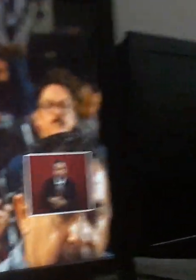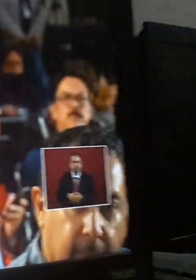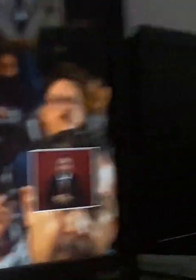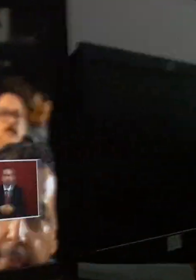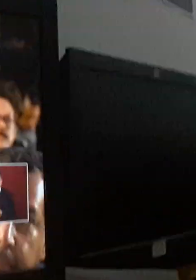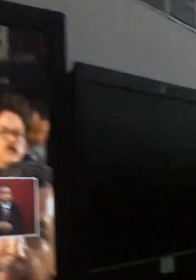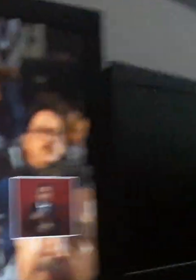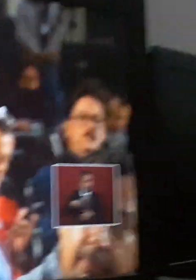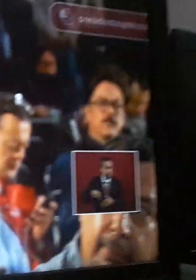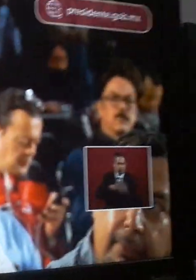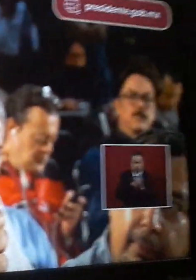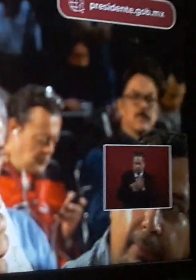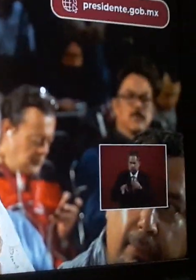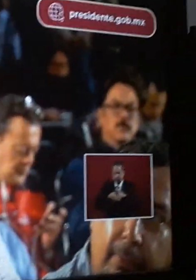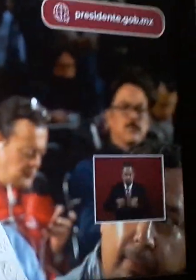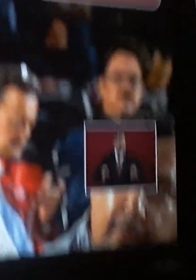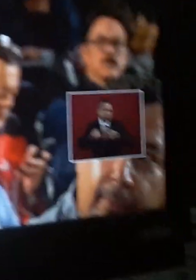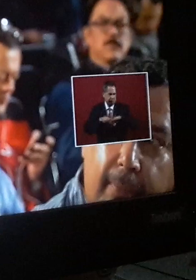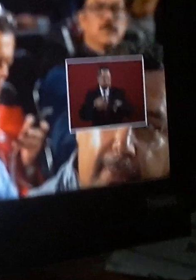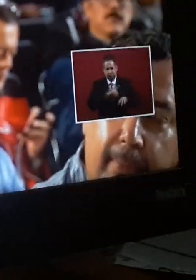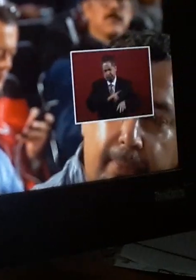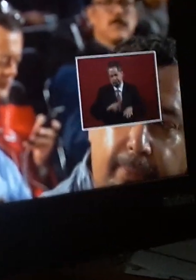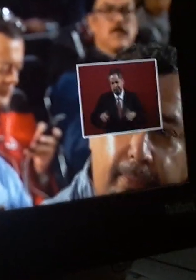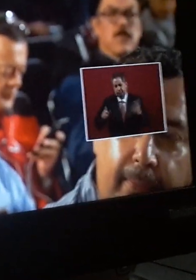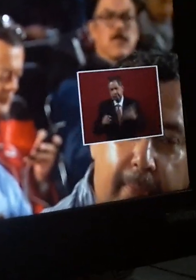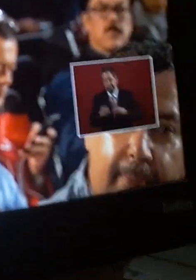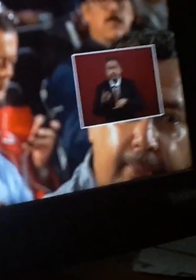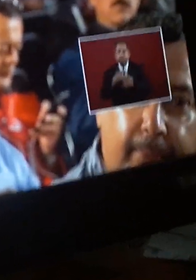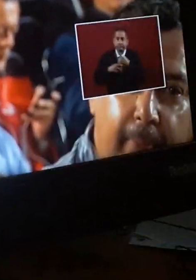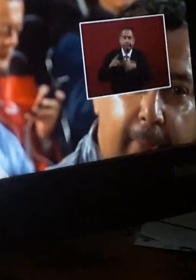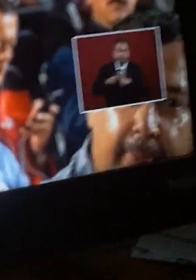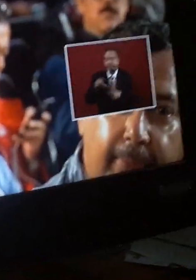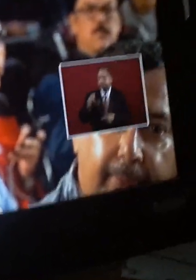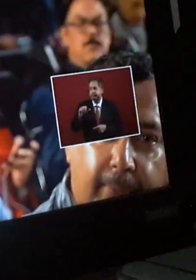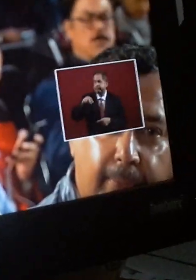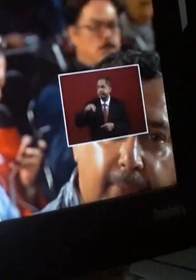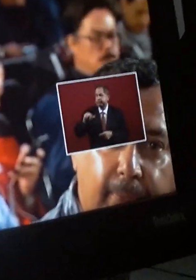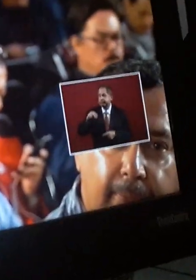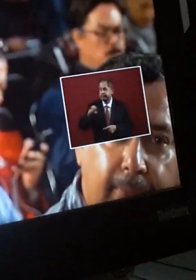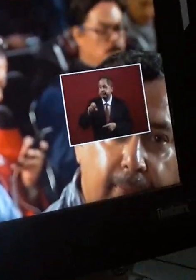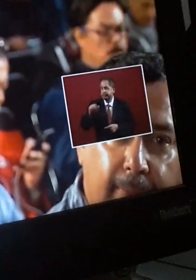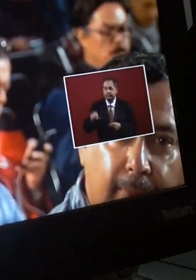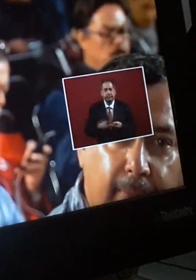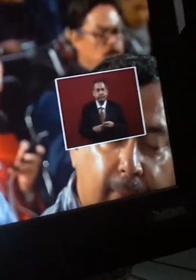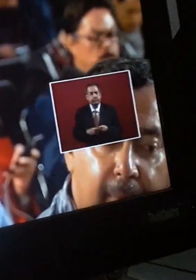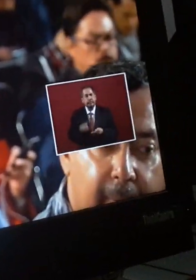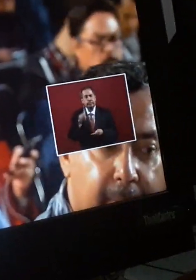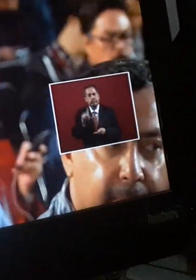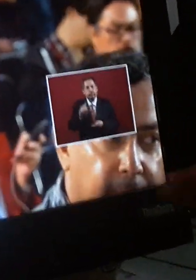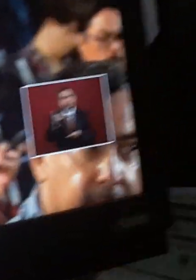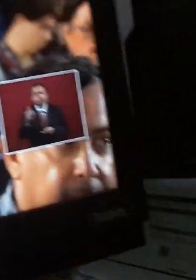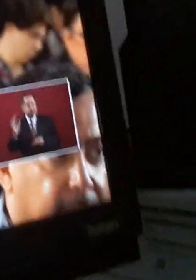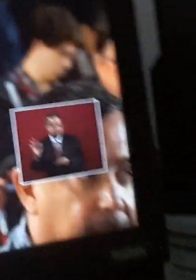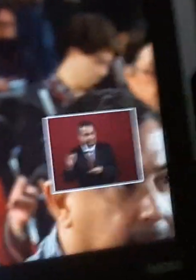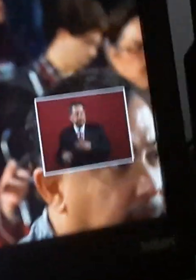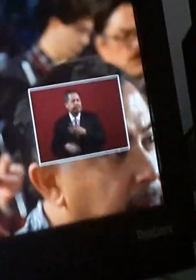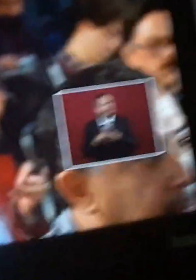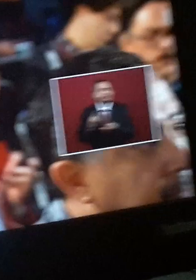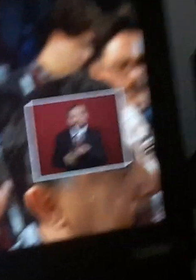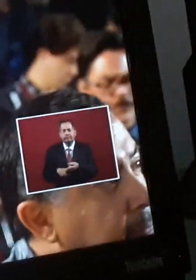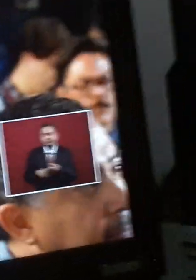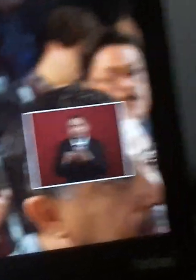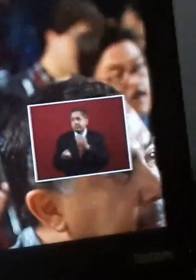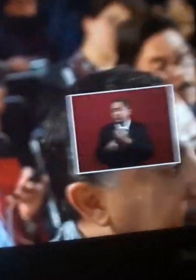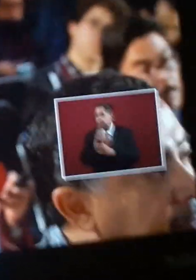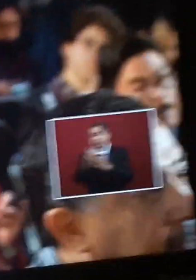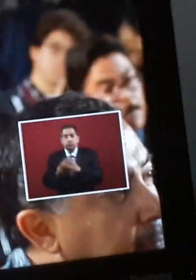medio hemos publicado cuestiones, han venido aquí de Cananea, de los de Luz y Fuerza, de algunos sindicatos nuevos que